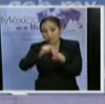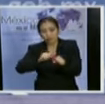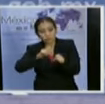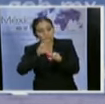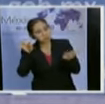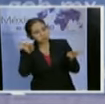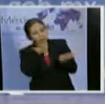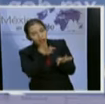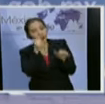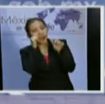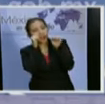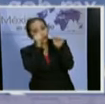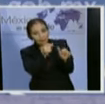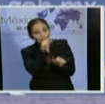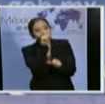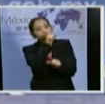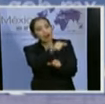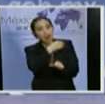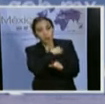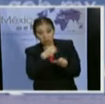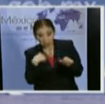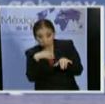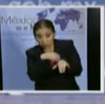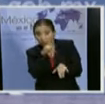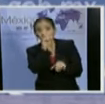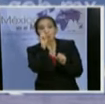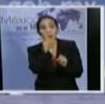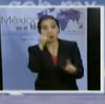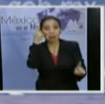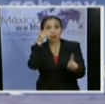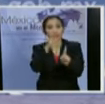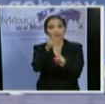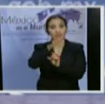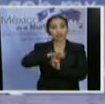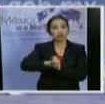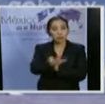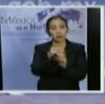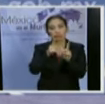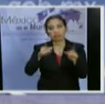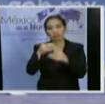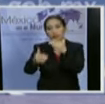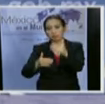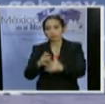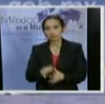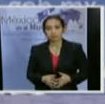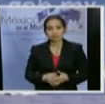digamos, estar atenta al cumplimiento de los objetivos del desarrollo.